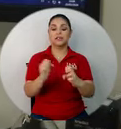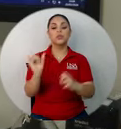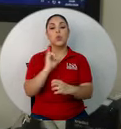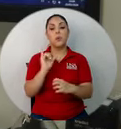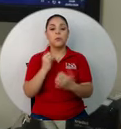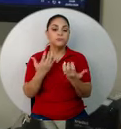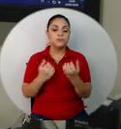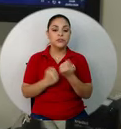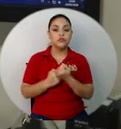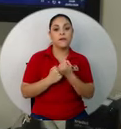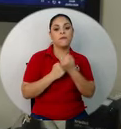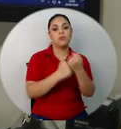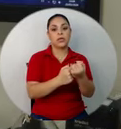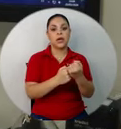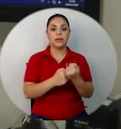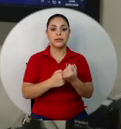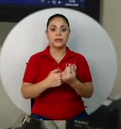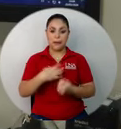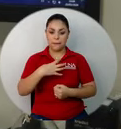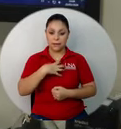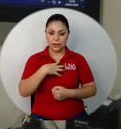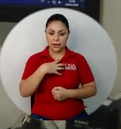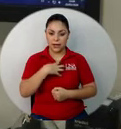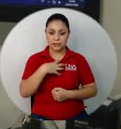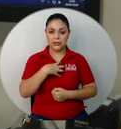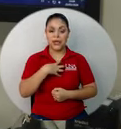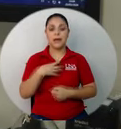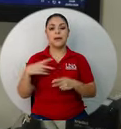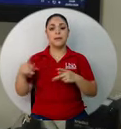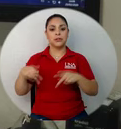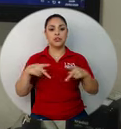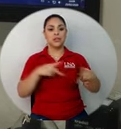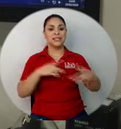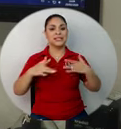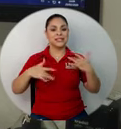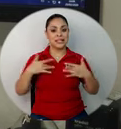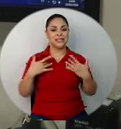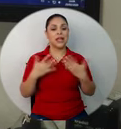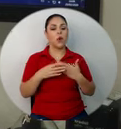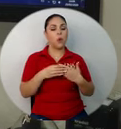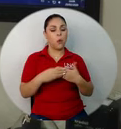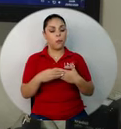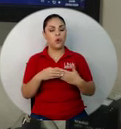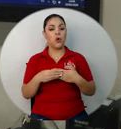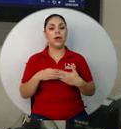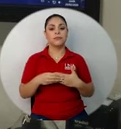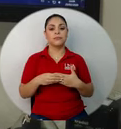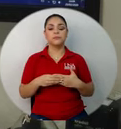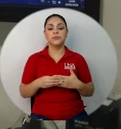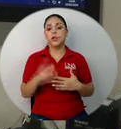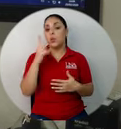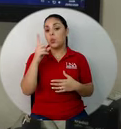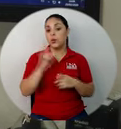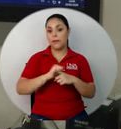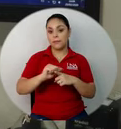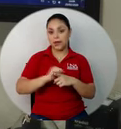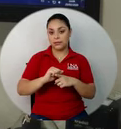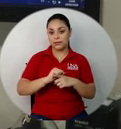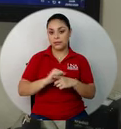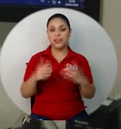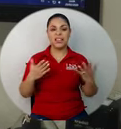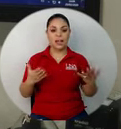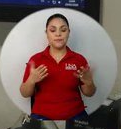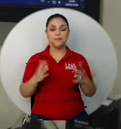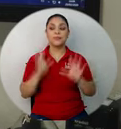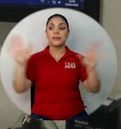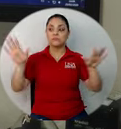a reforzar el sentido, digamos, de pertenencia, de que la gente se sienta cómoda. Entonces, una de las prácticas es